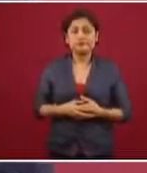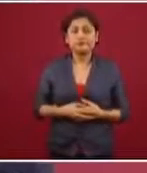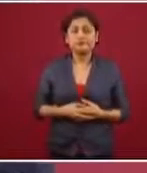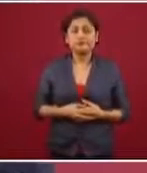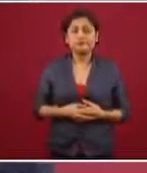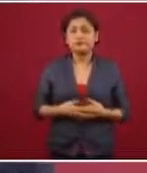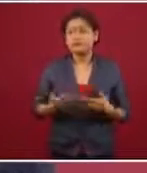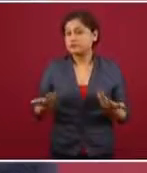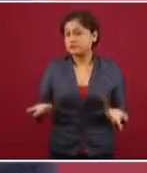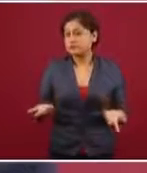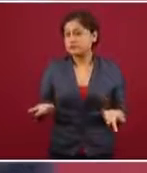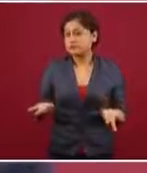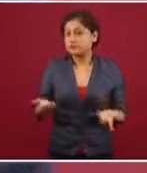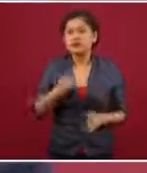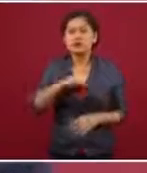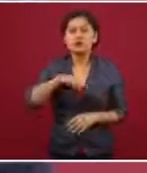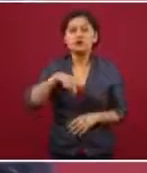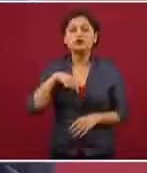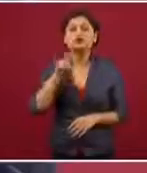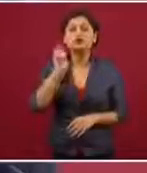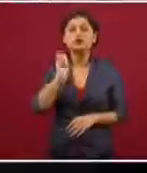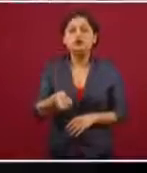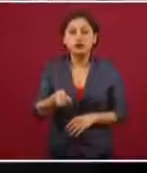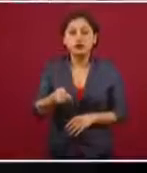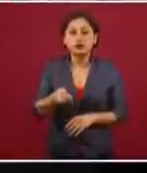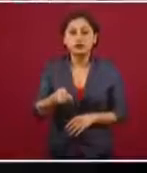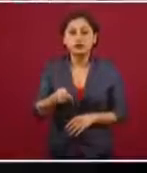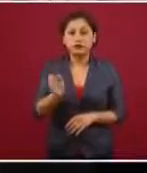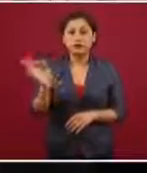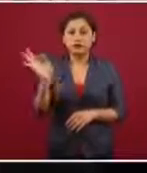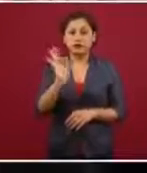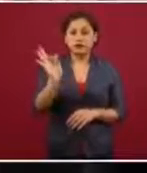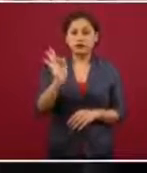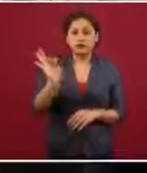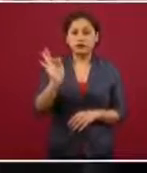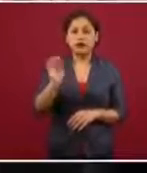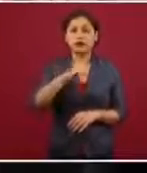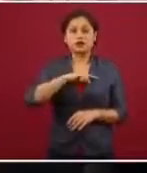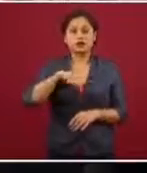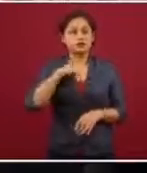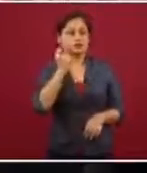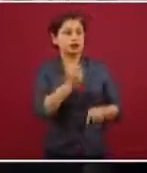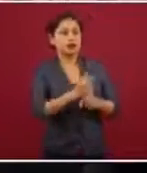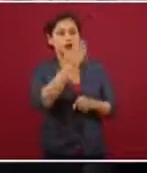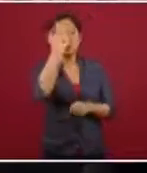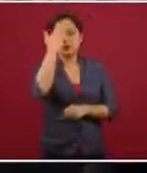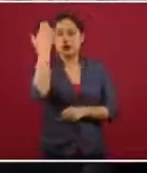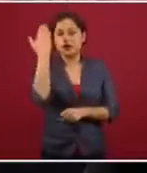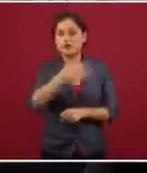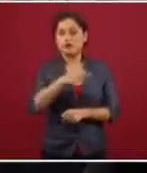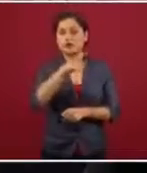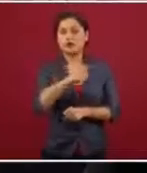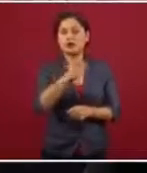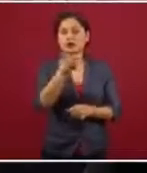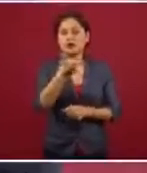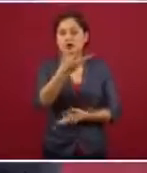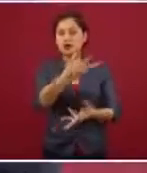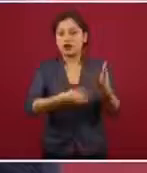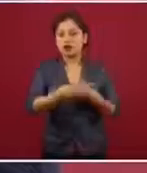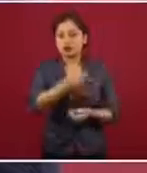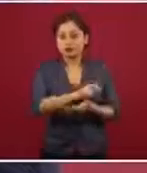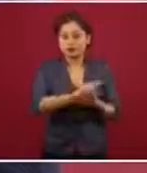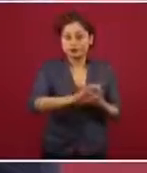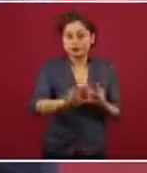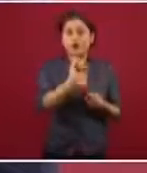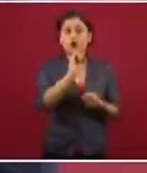Lo que nos corresponde es, si se tiene una información de lavado de dinero, una información sobre